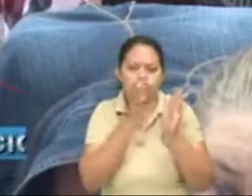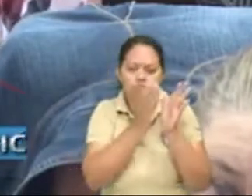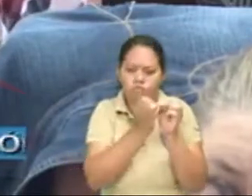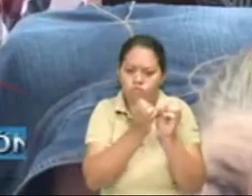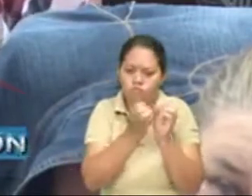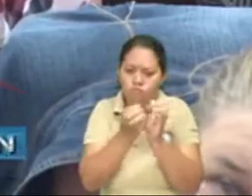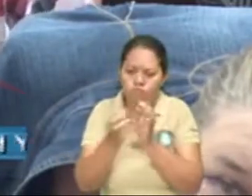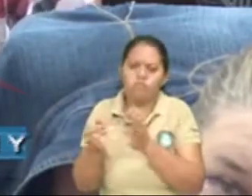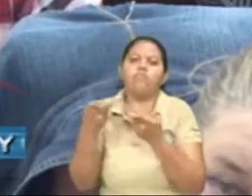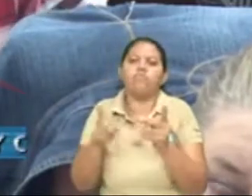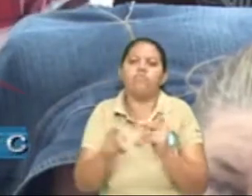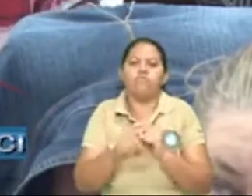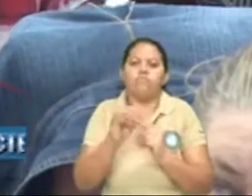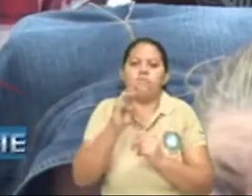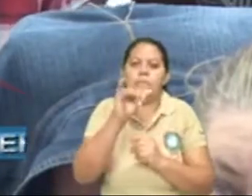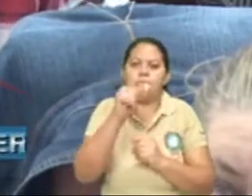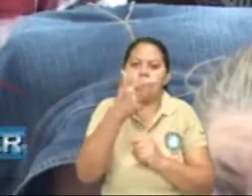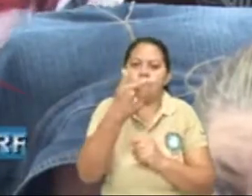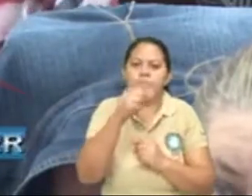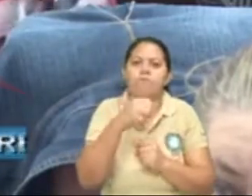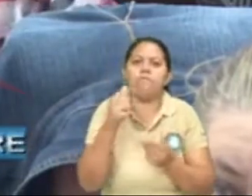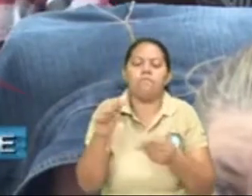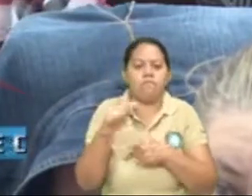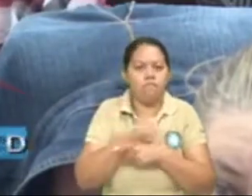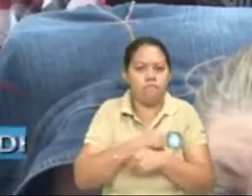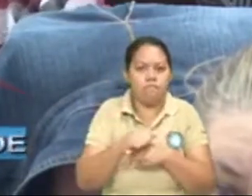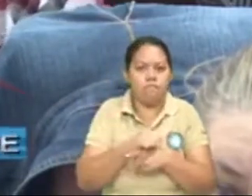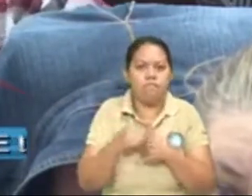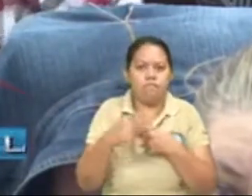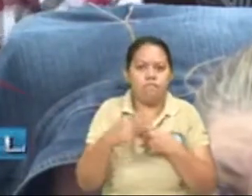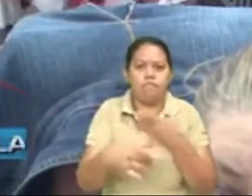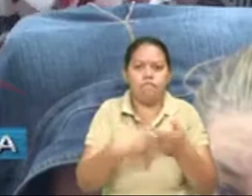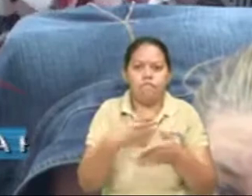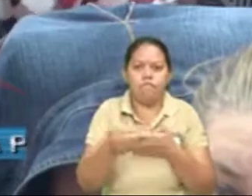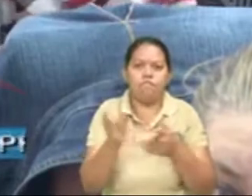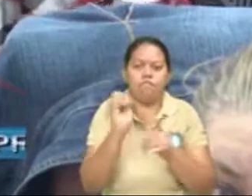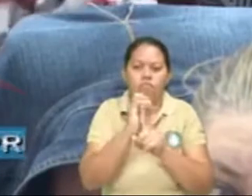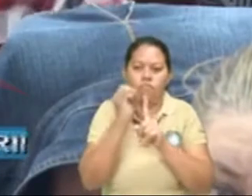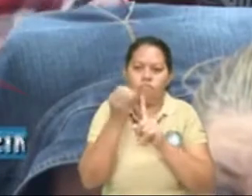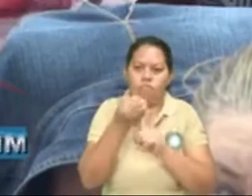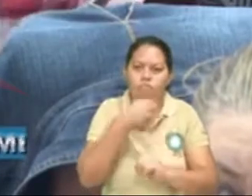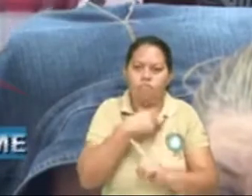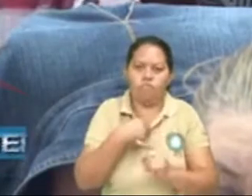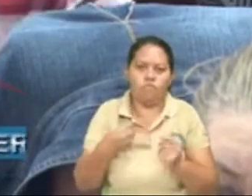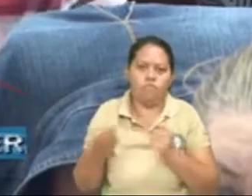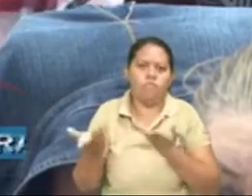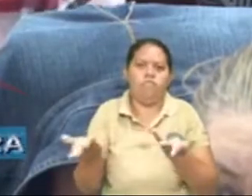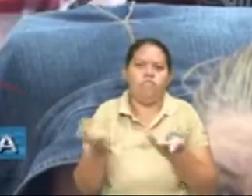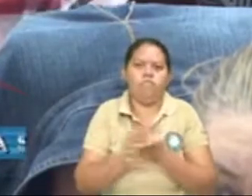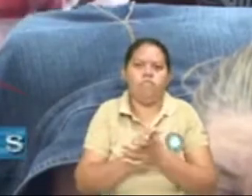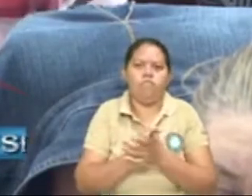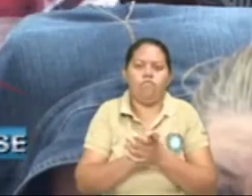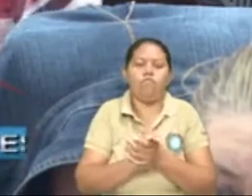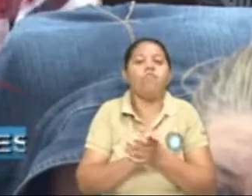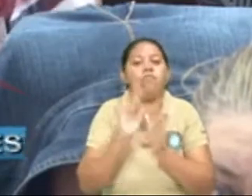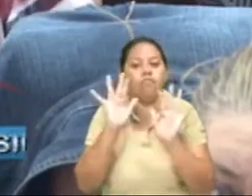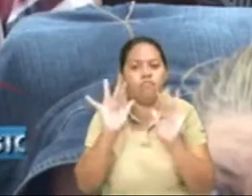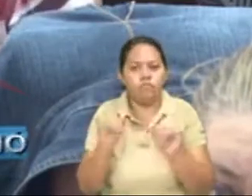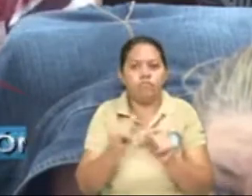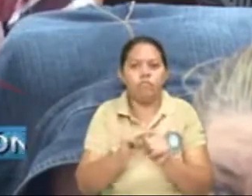regulatorio, el marco jurídico aplicable a estas organizaciones sin fines de lucro,